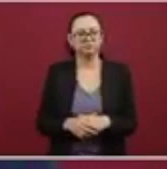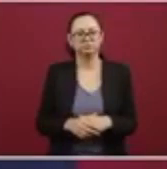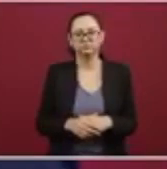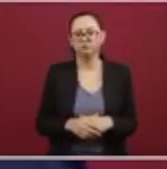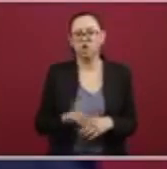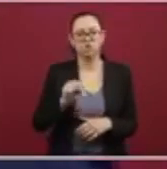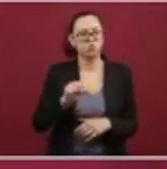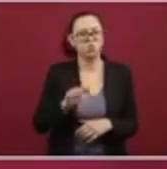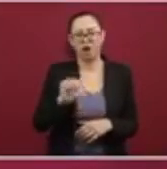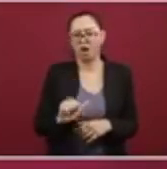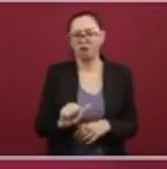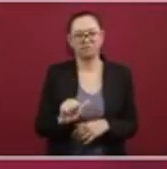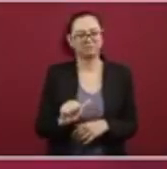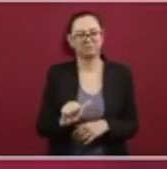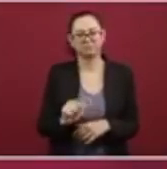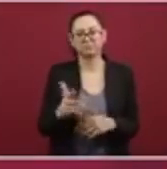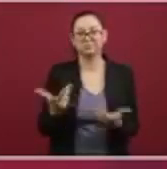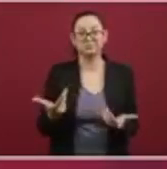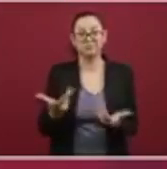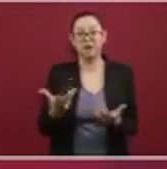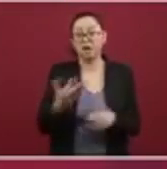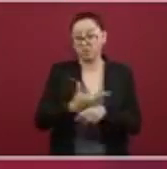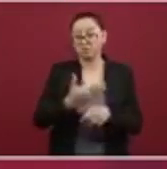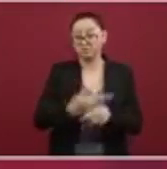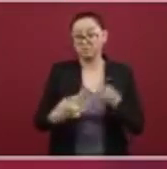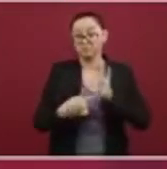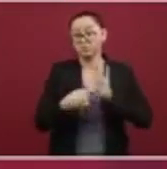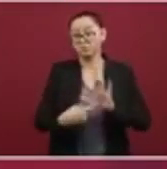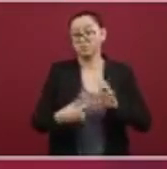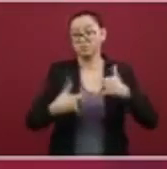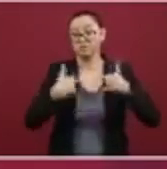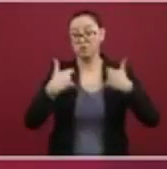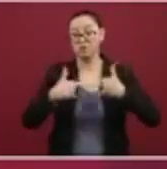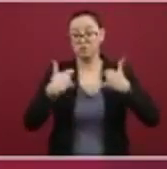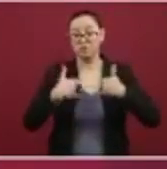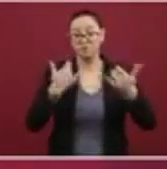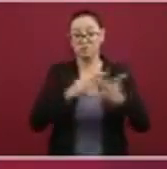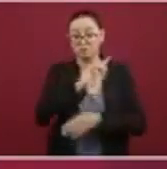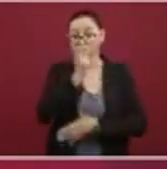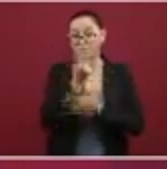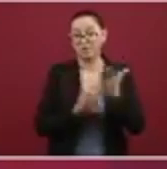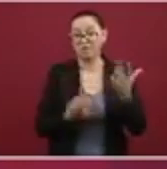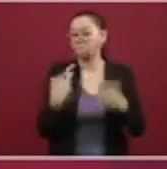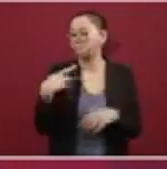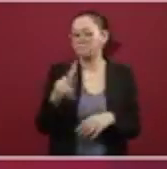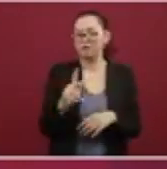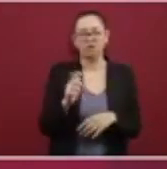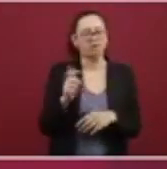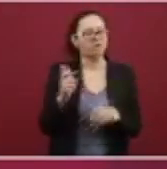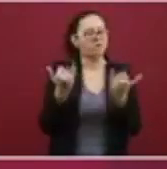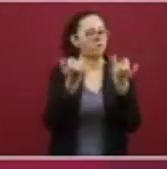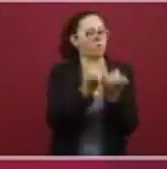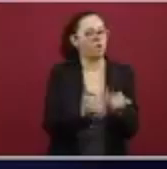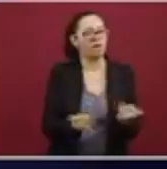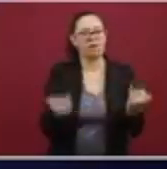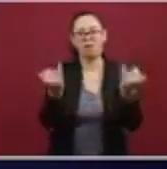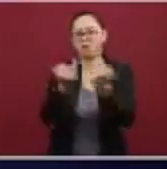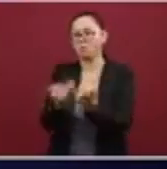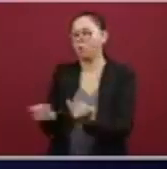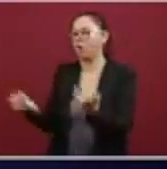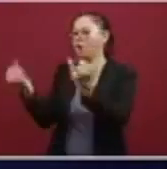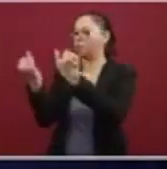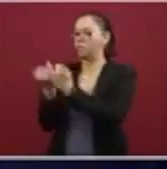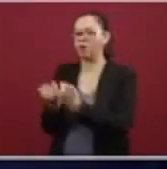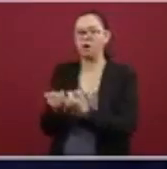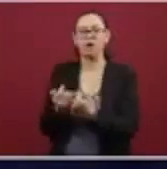Bueno, estamos hablando del programa de los jóvenes, pero así podríamos hablar del abandono al